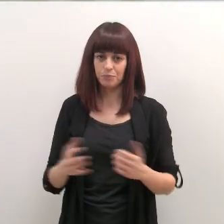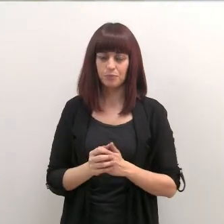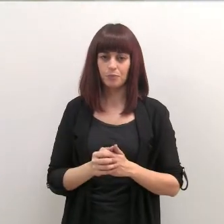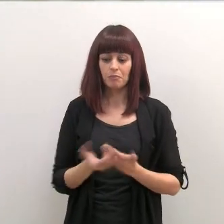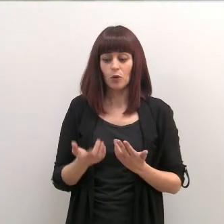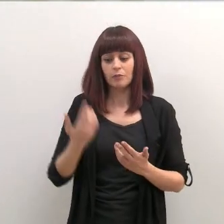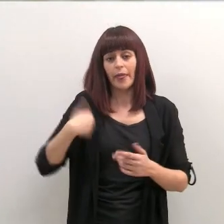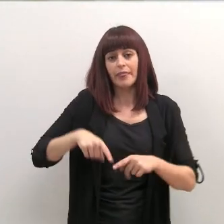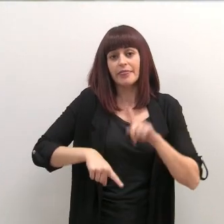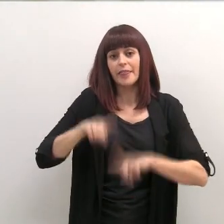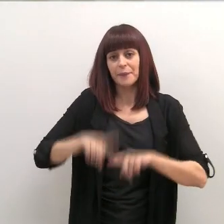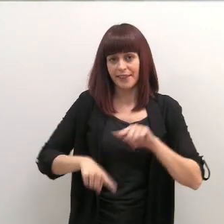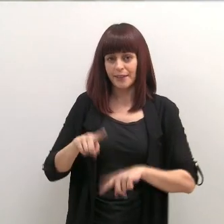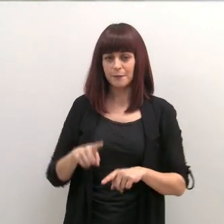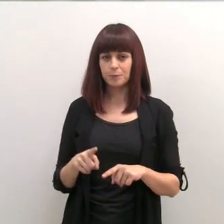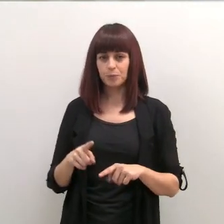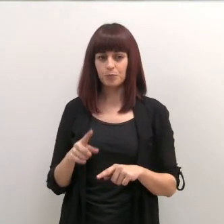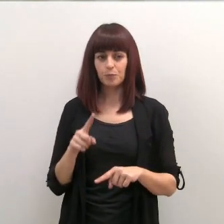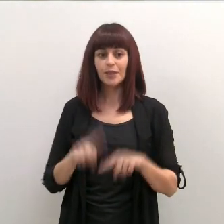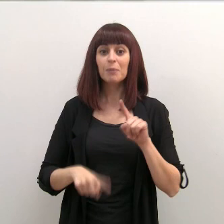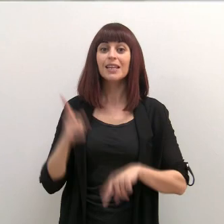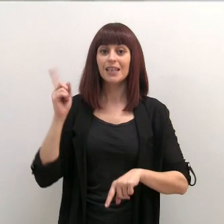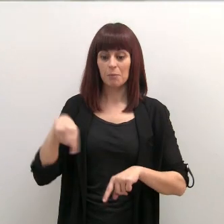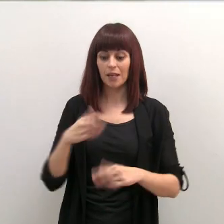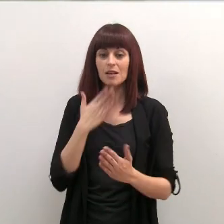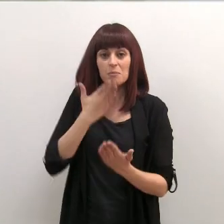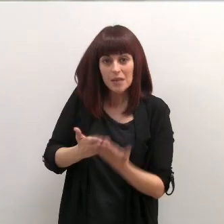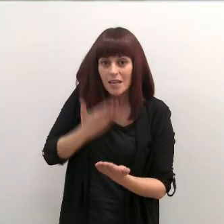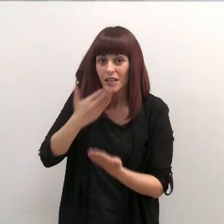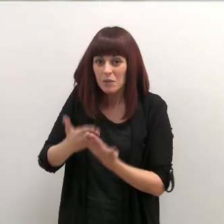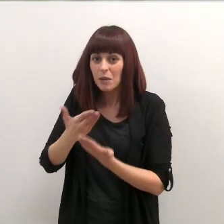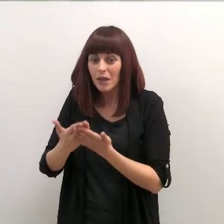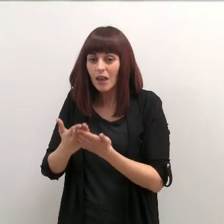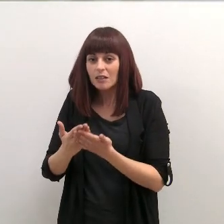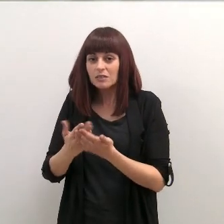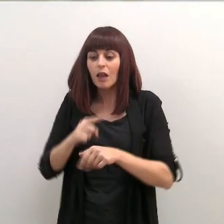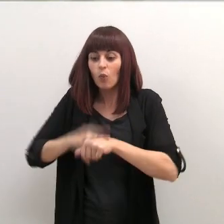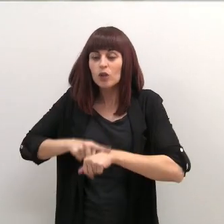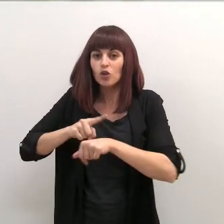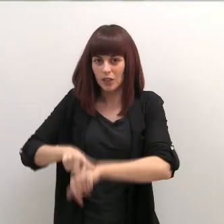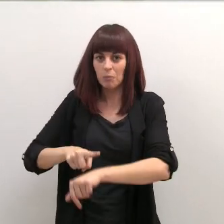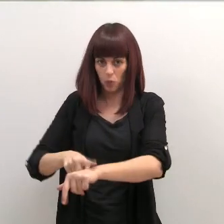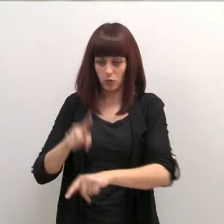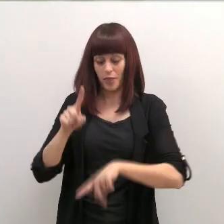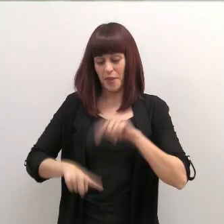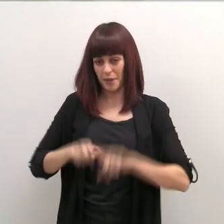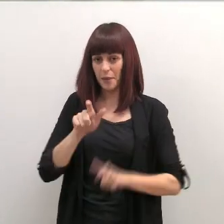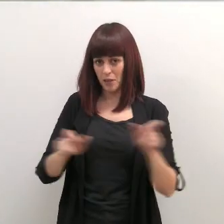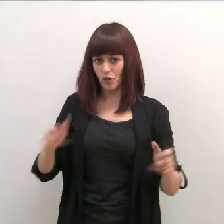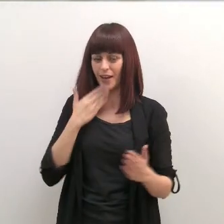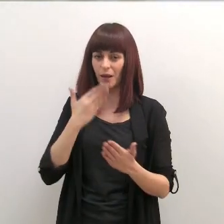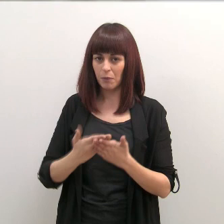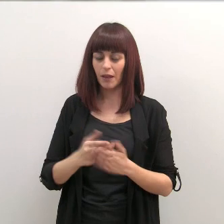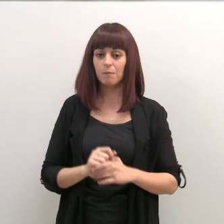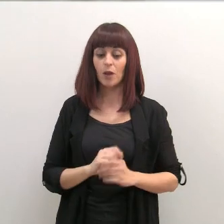viendo en función de, también influye mucho el ritmo de solicitudes, eso es clave. Respecto al grupo